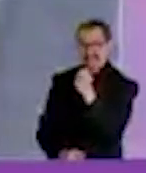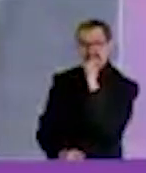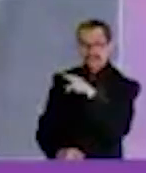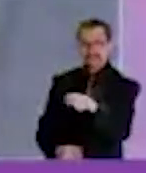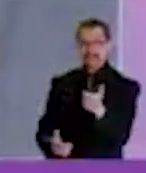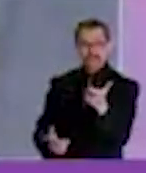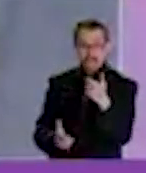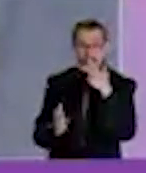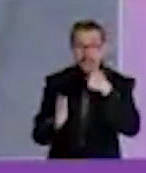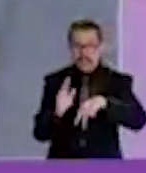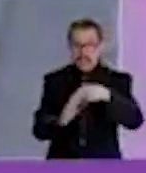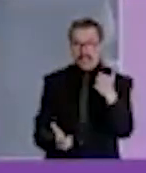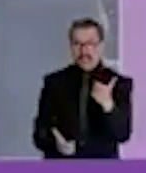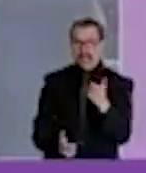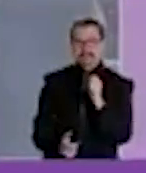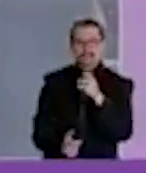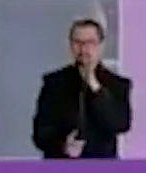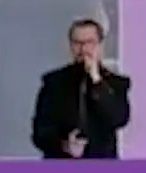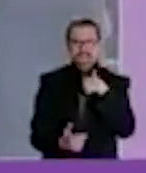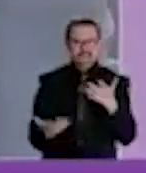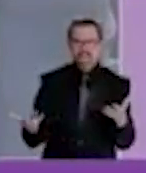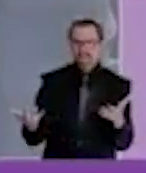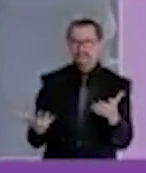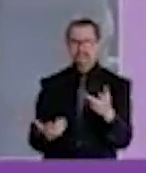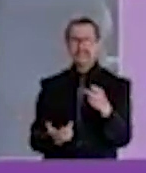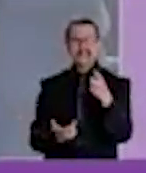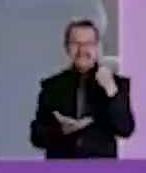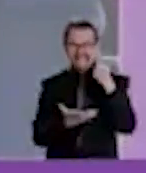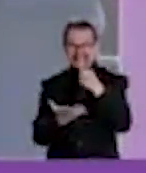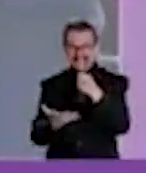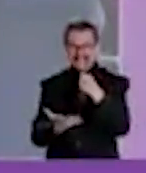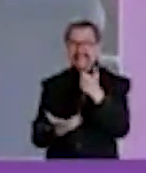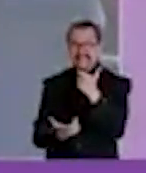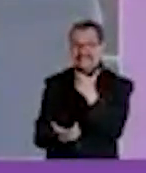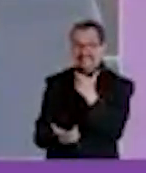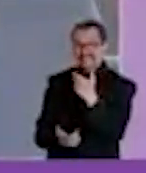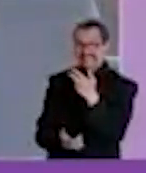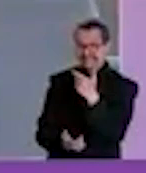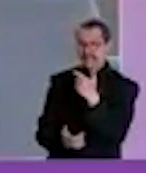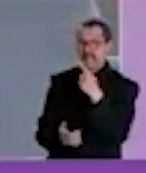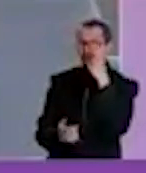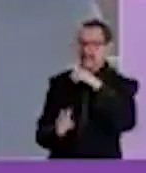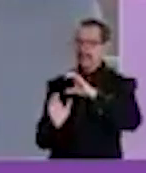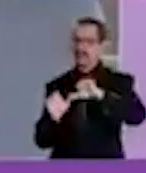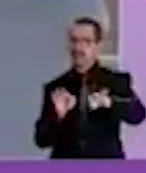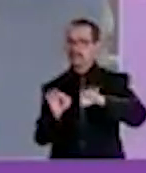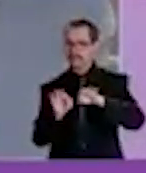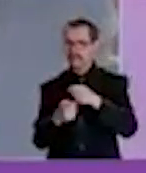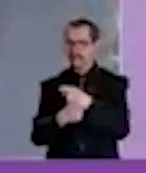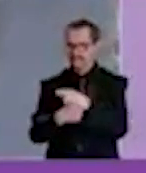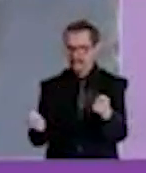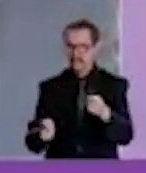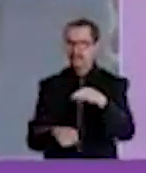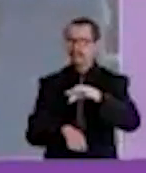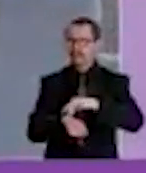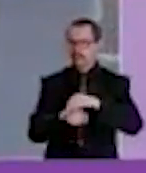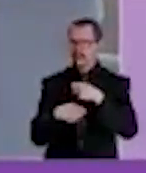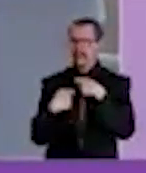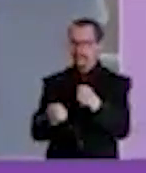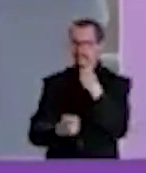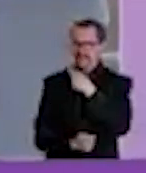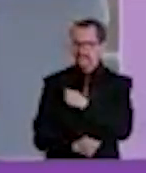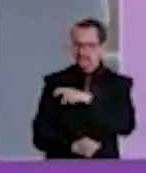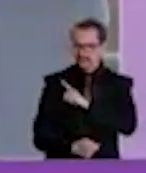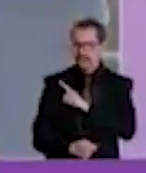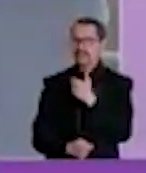que lo tenga carlos empleo evidentemente generar las condiciones de empleo de salud de educación y de atención que tengamos un